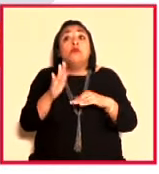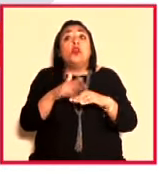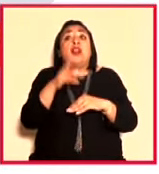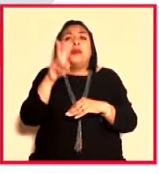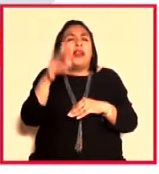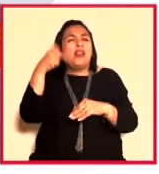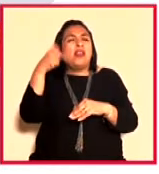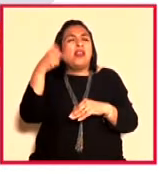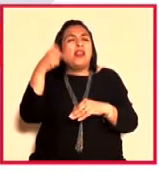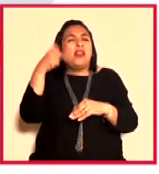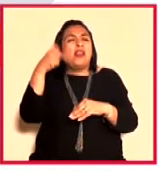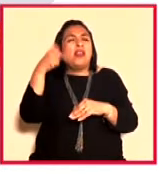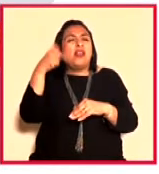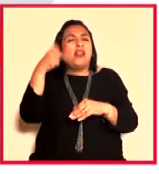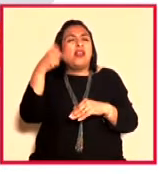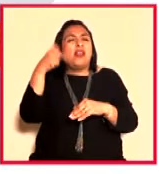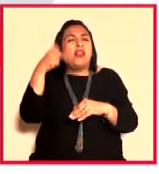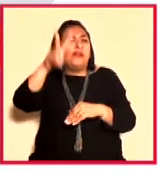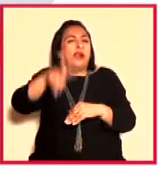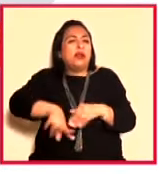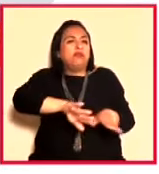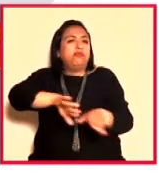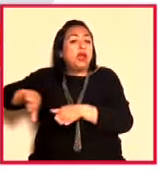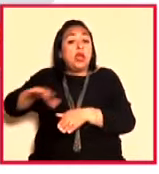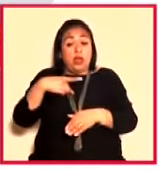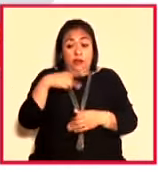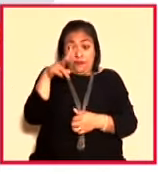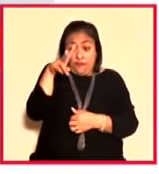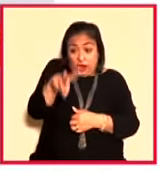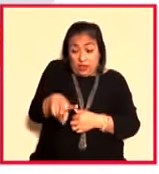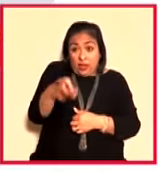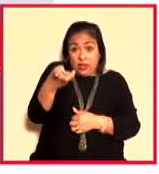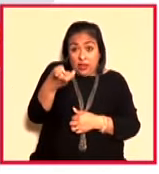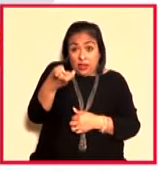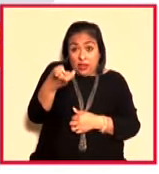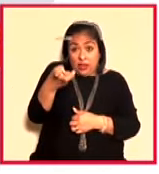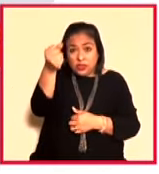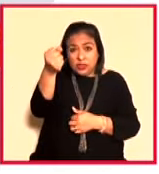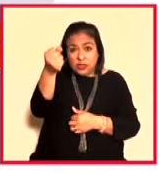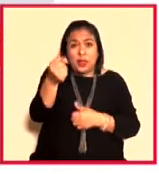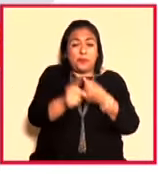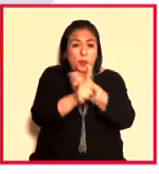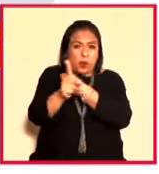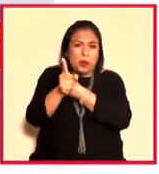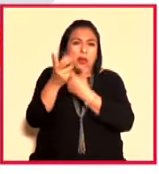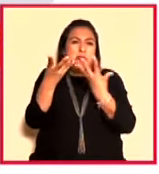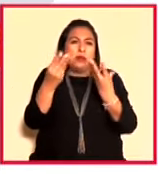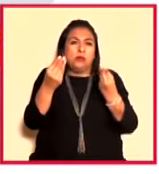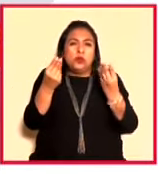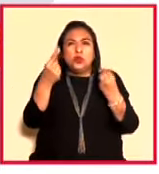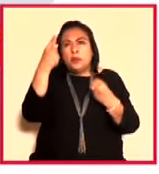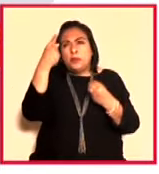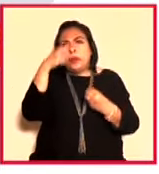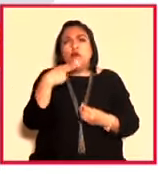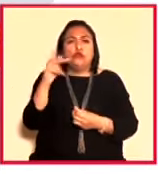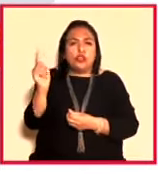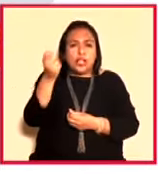la idea de la verdad. Creo que la verdad es un concepto en crisis, en muchos sentidos, no solo por la cuestión tecnológica, pero